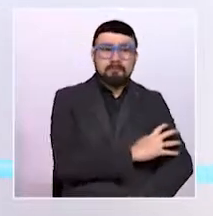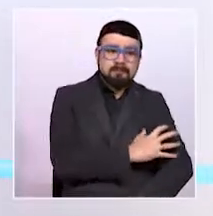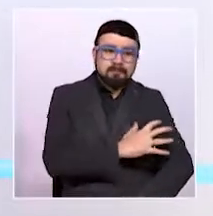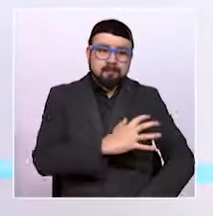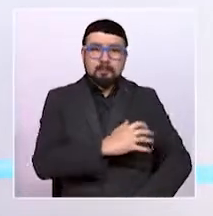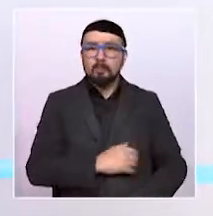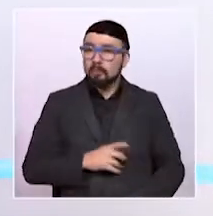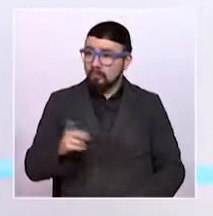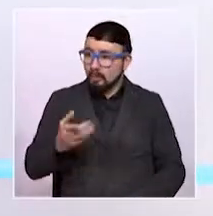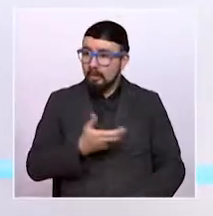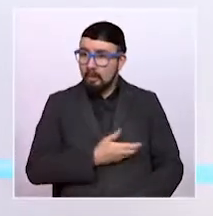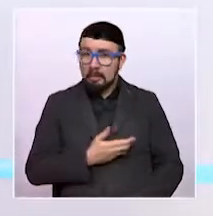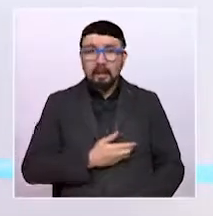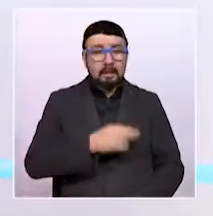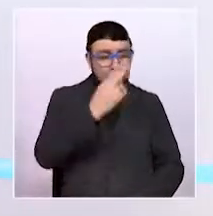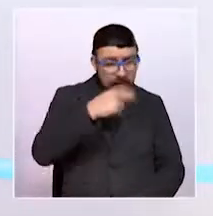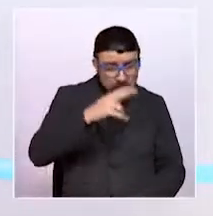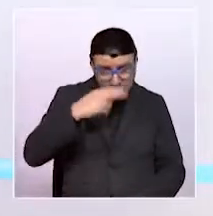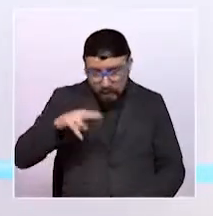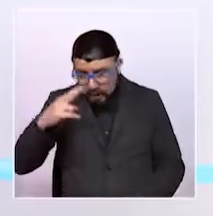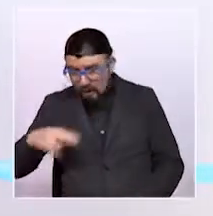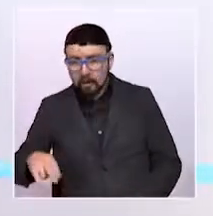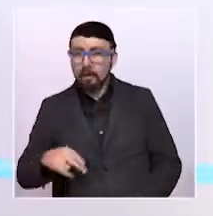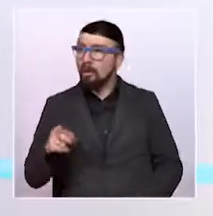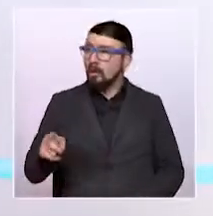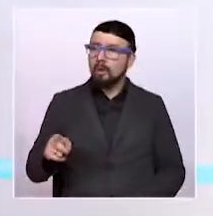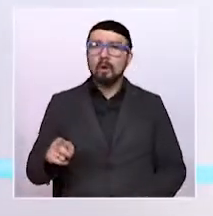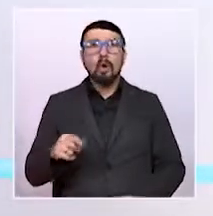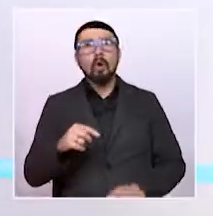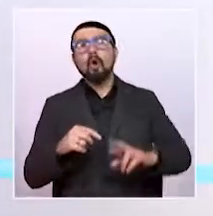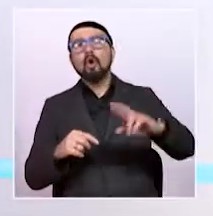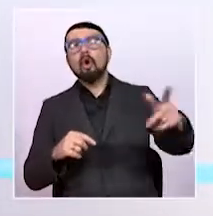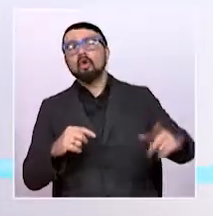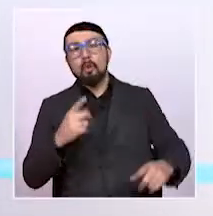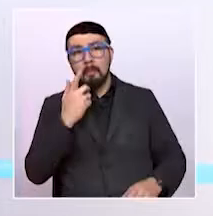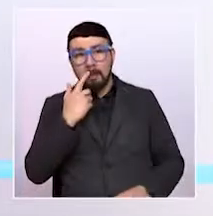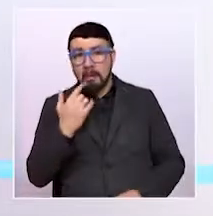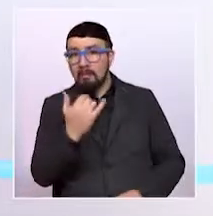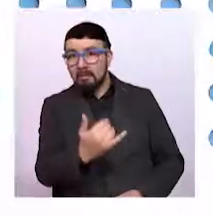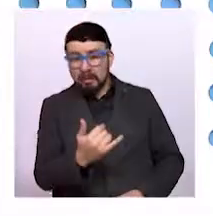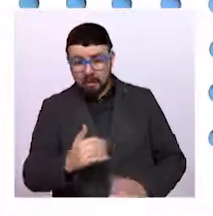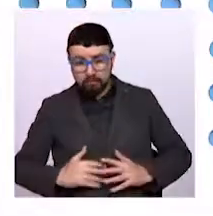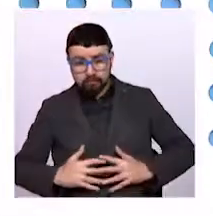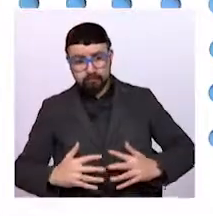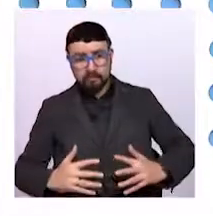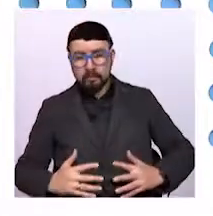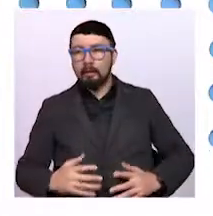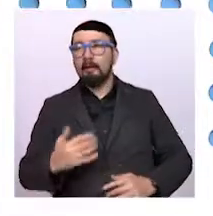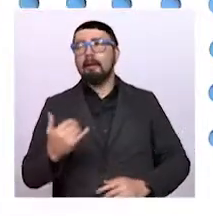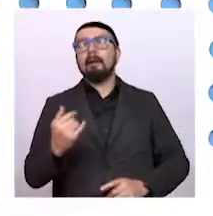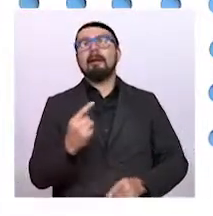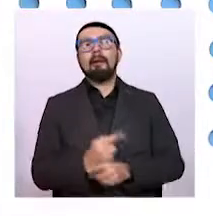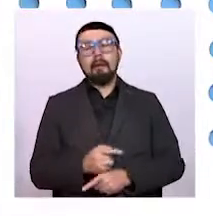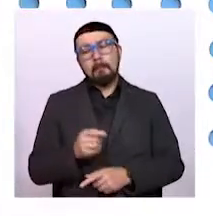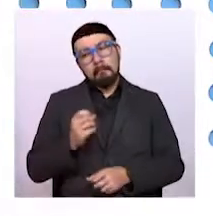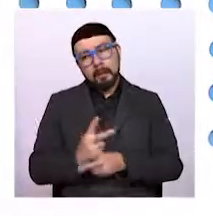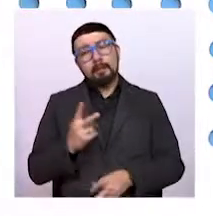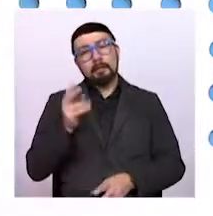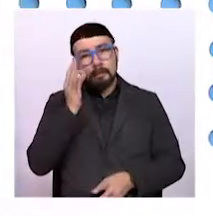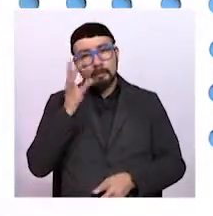mamita de varios bebés y su último bebé es de otro papá eso la pone un factor de riesgo perfecto una vez una persona